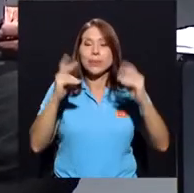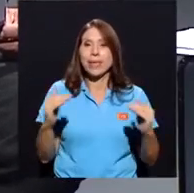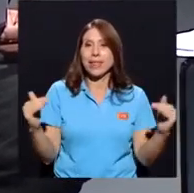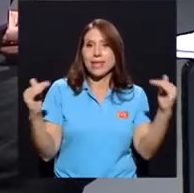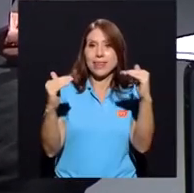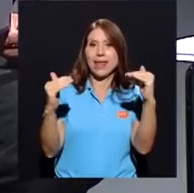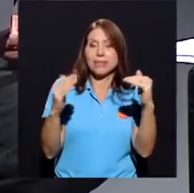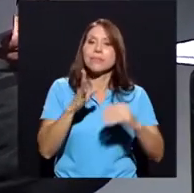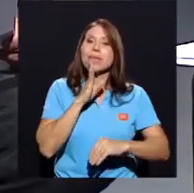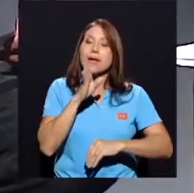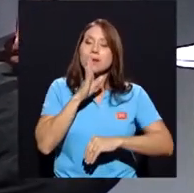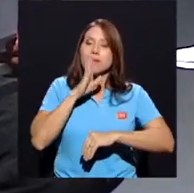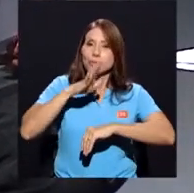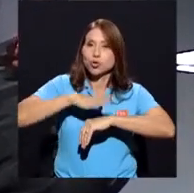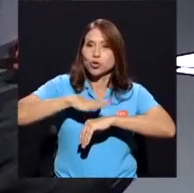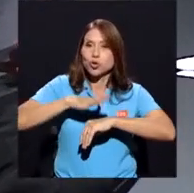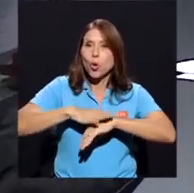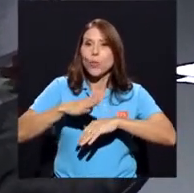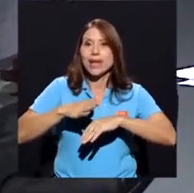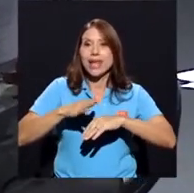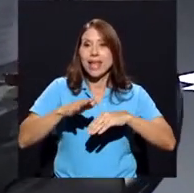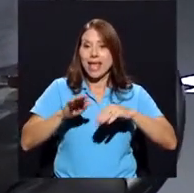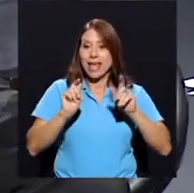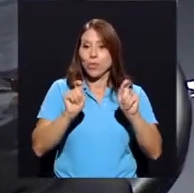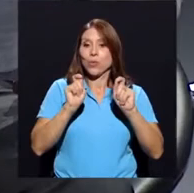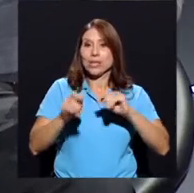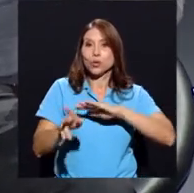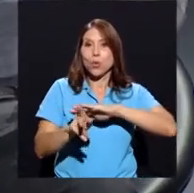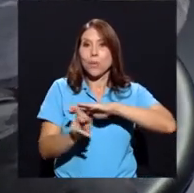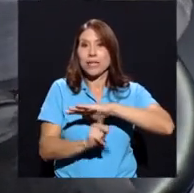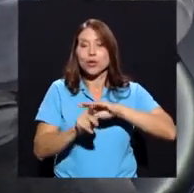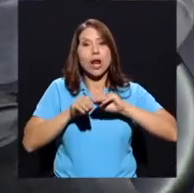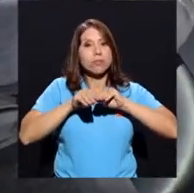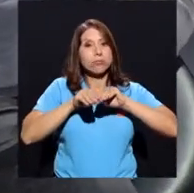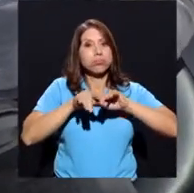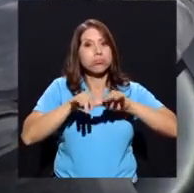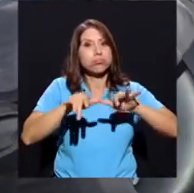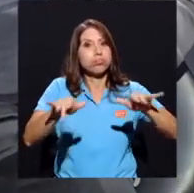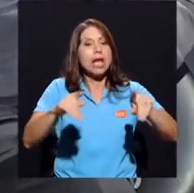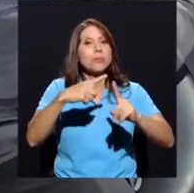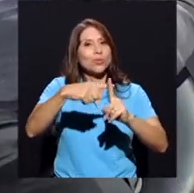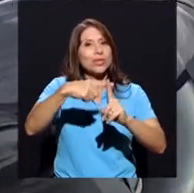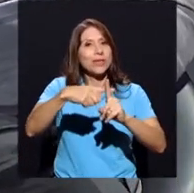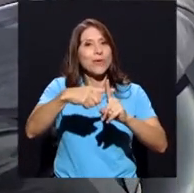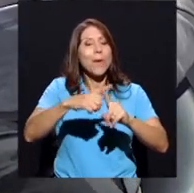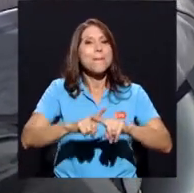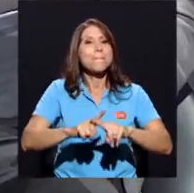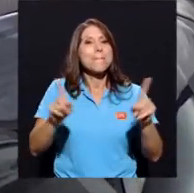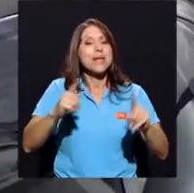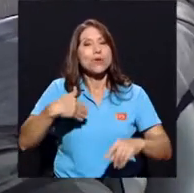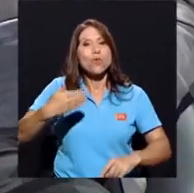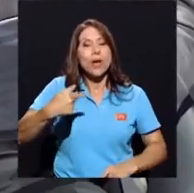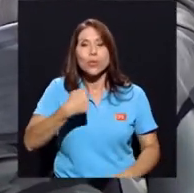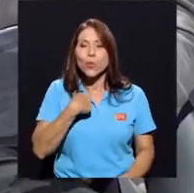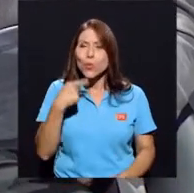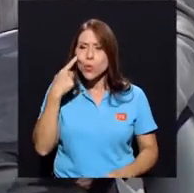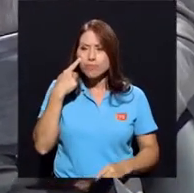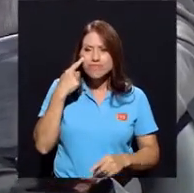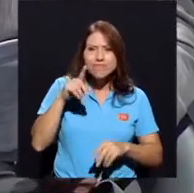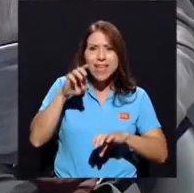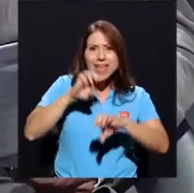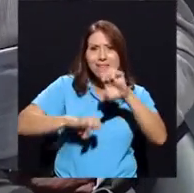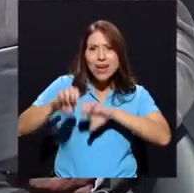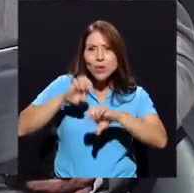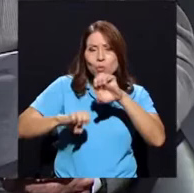que la cobertura de preescolar es aumentado en todos los estratos lo cual es positivo pero ya cuando uno evalúa este el efecto que